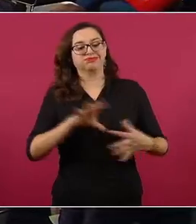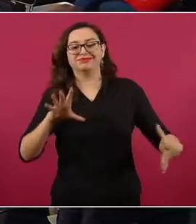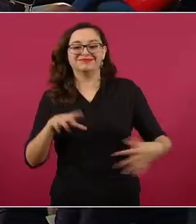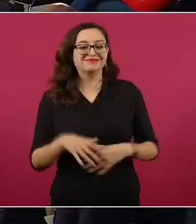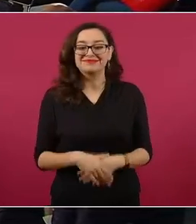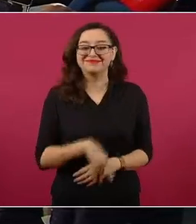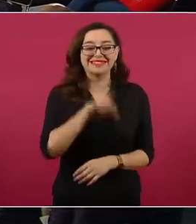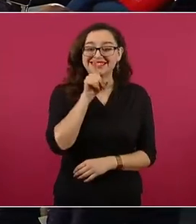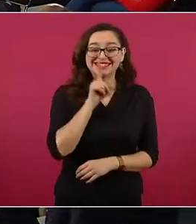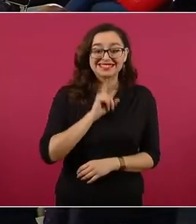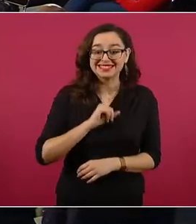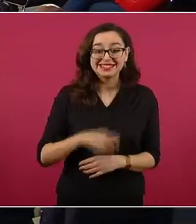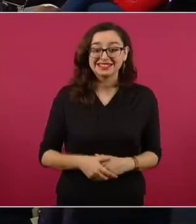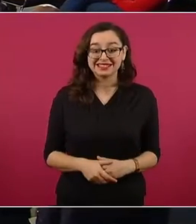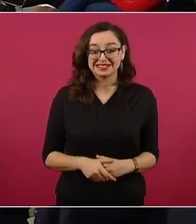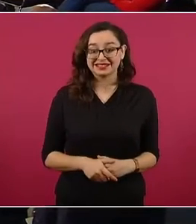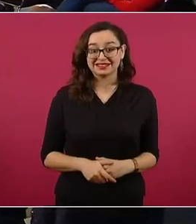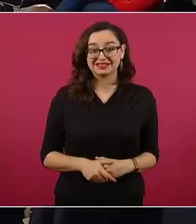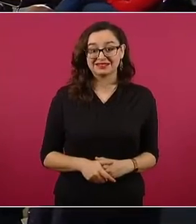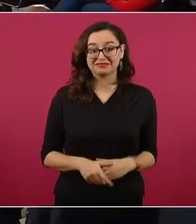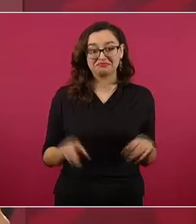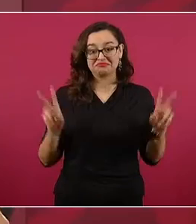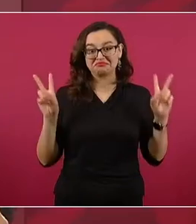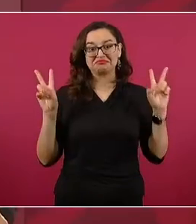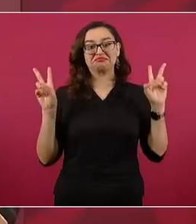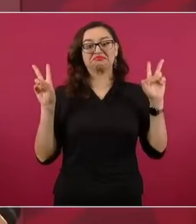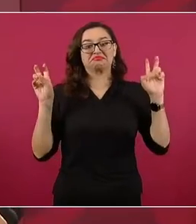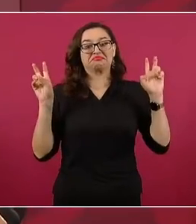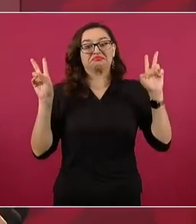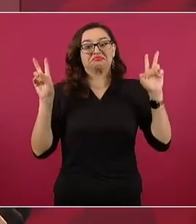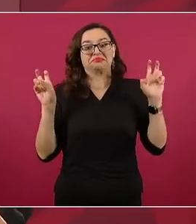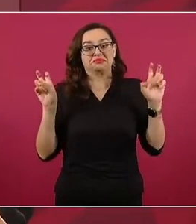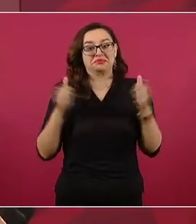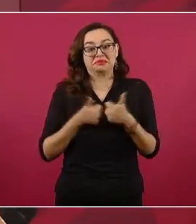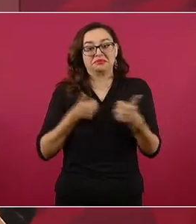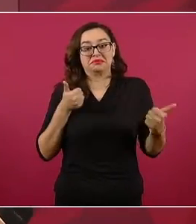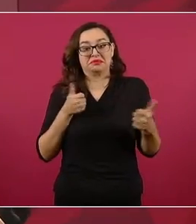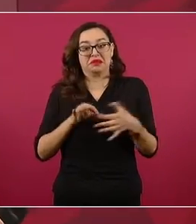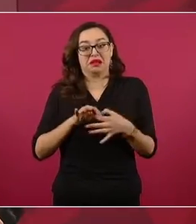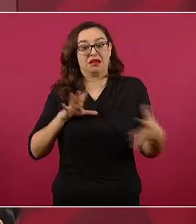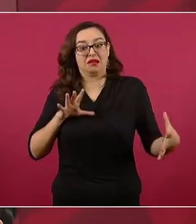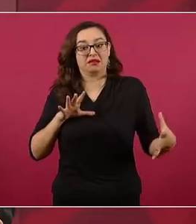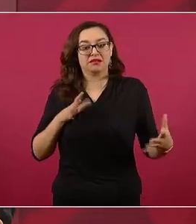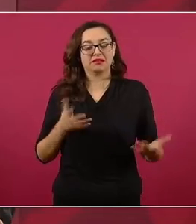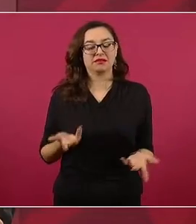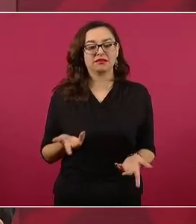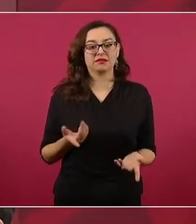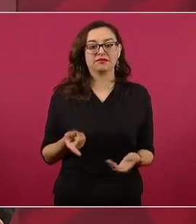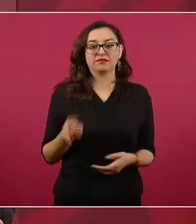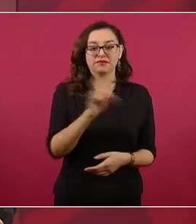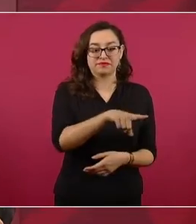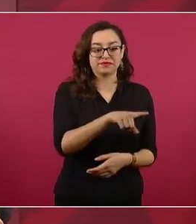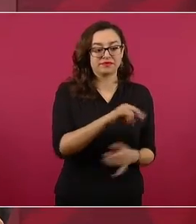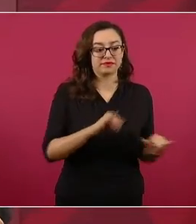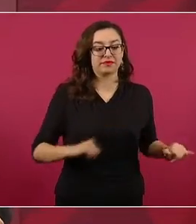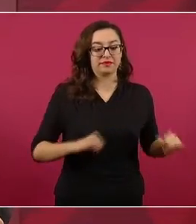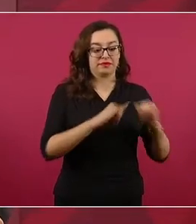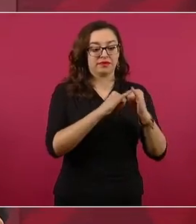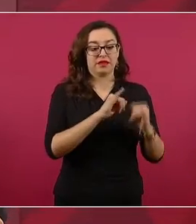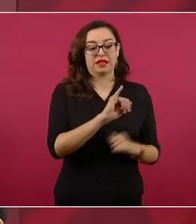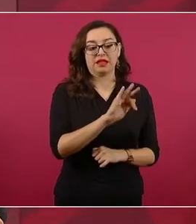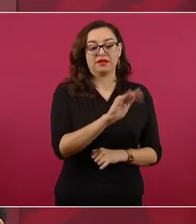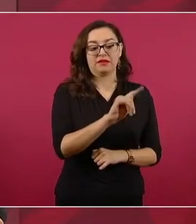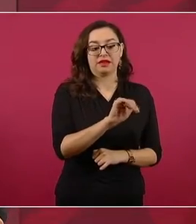Y ese organismo supuestamente autónomo tiene más fuerza, ya lo dije ayer y lo